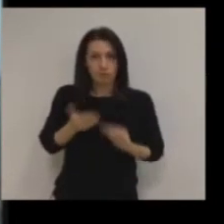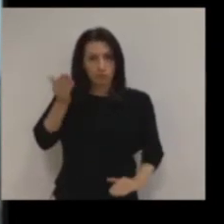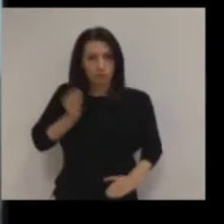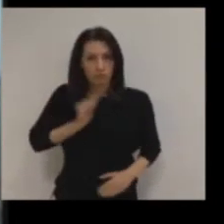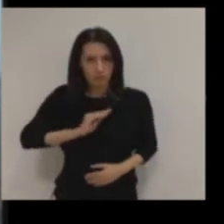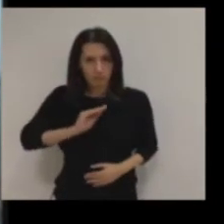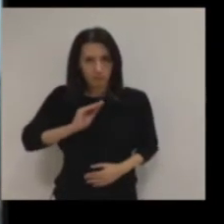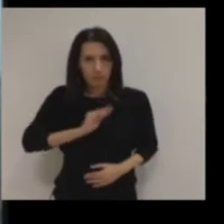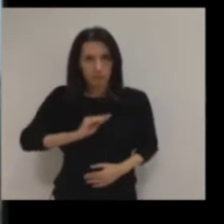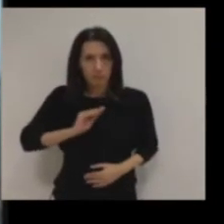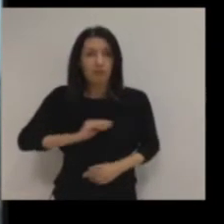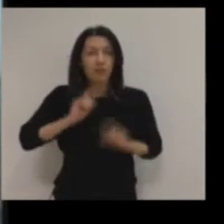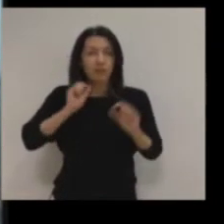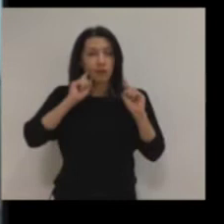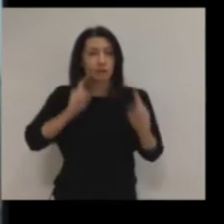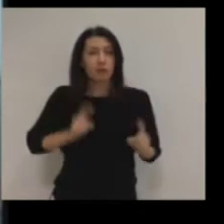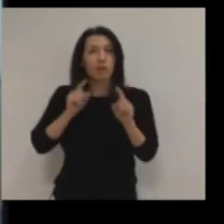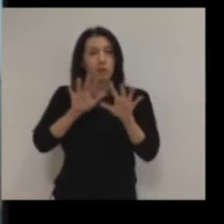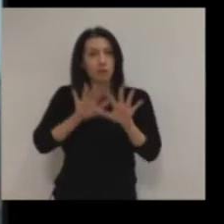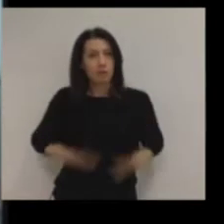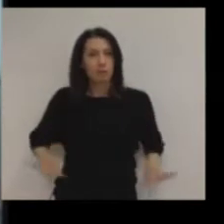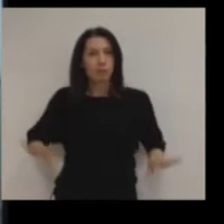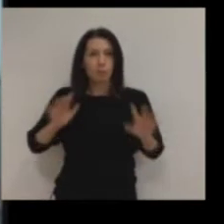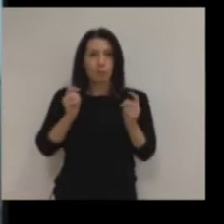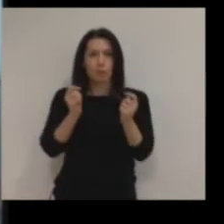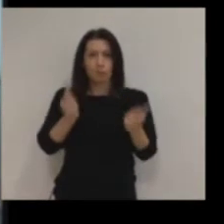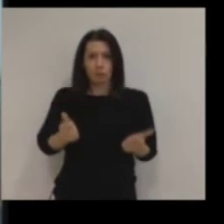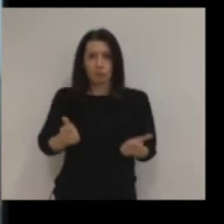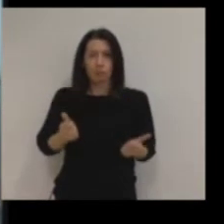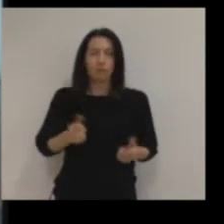alto y lo más despacio que podamos